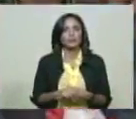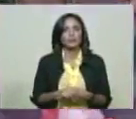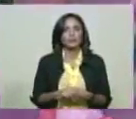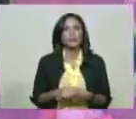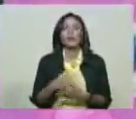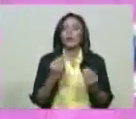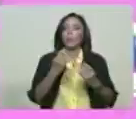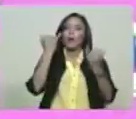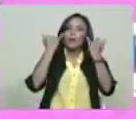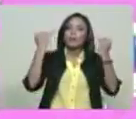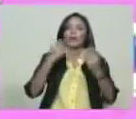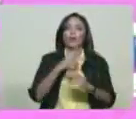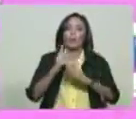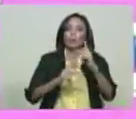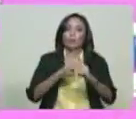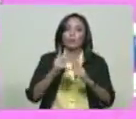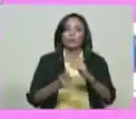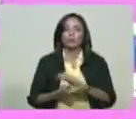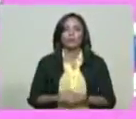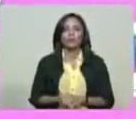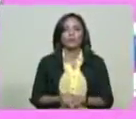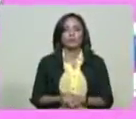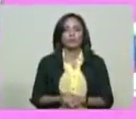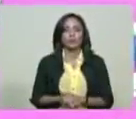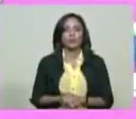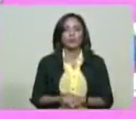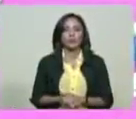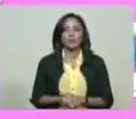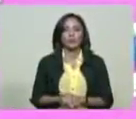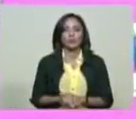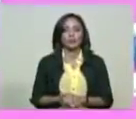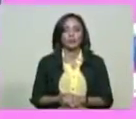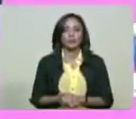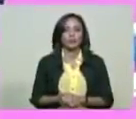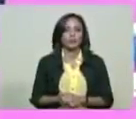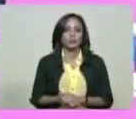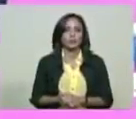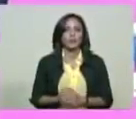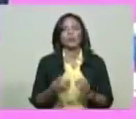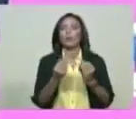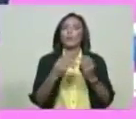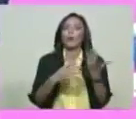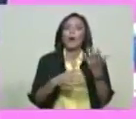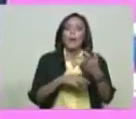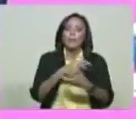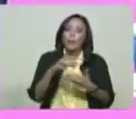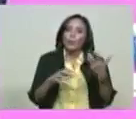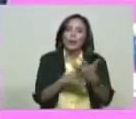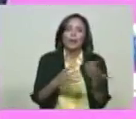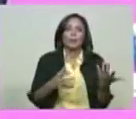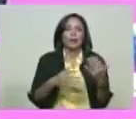eso incluye la producción de alimentos en el campo venezolano en la tierra la agroindustria la industria